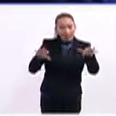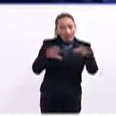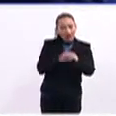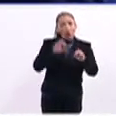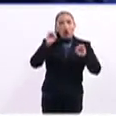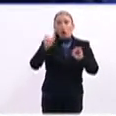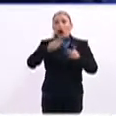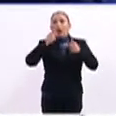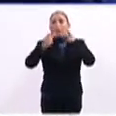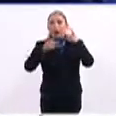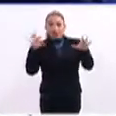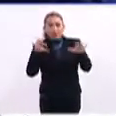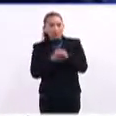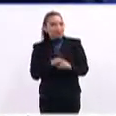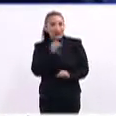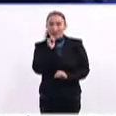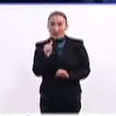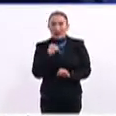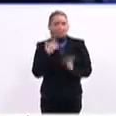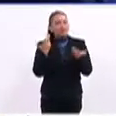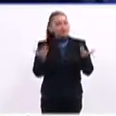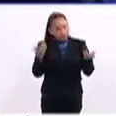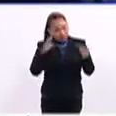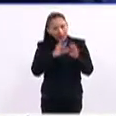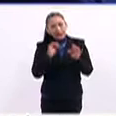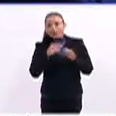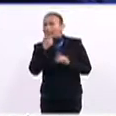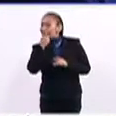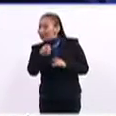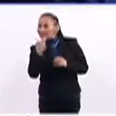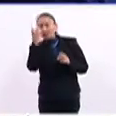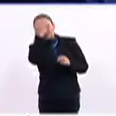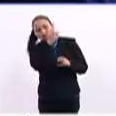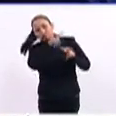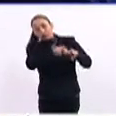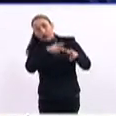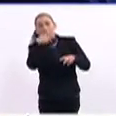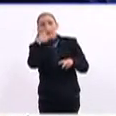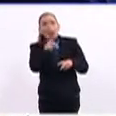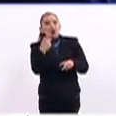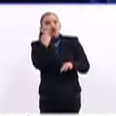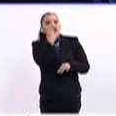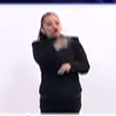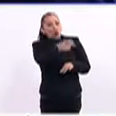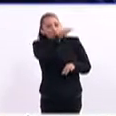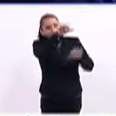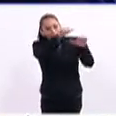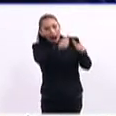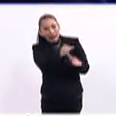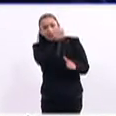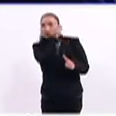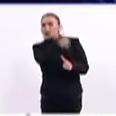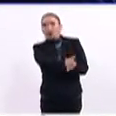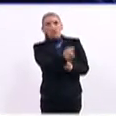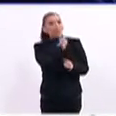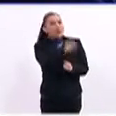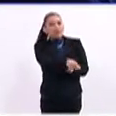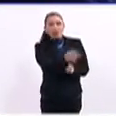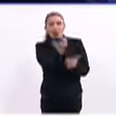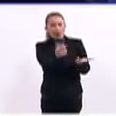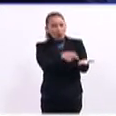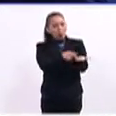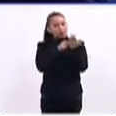lenguaje verbal. Se apoya, se describe y se puede desmenuzar, pero el lenguaje del arte se basta a sí mismo